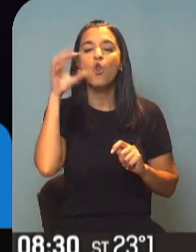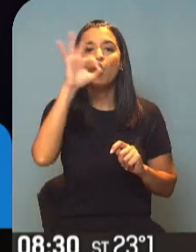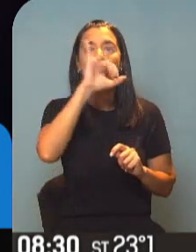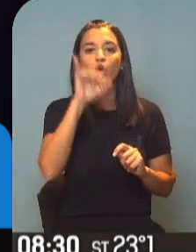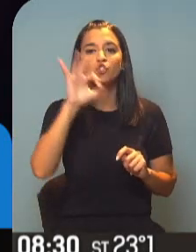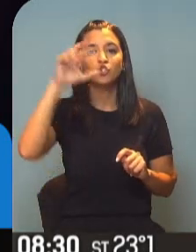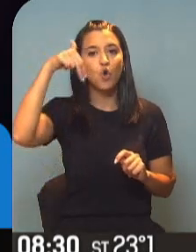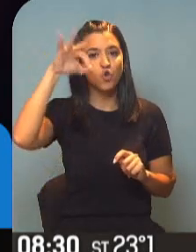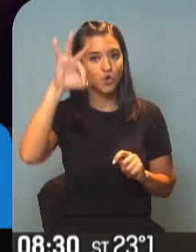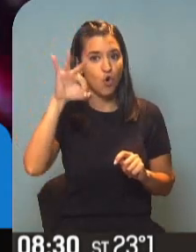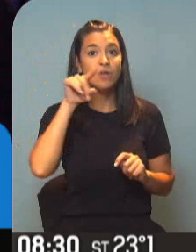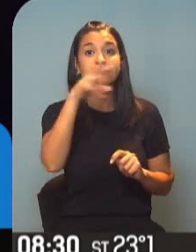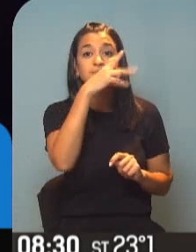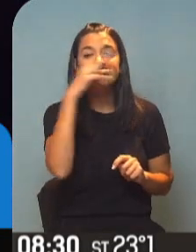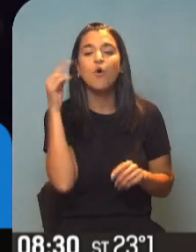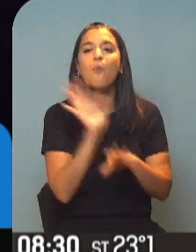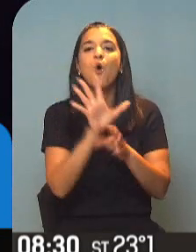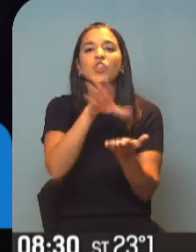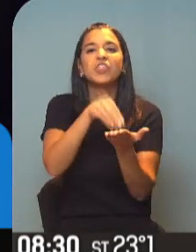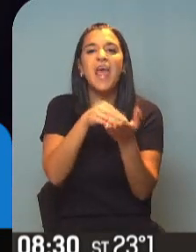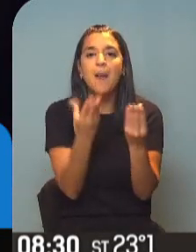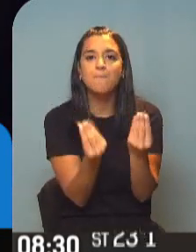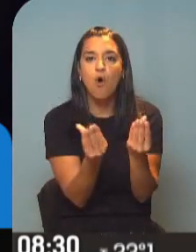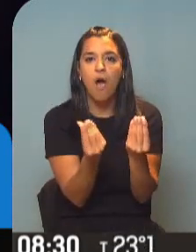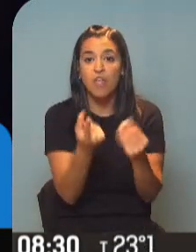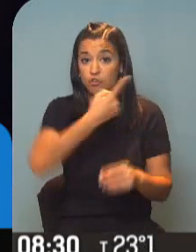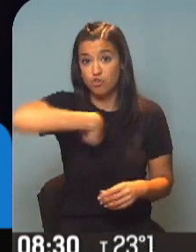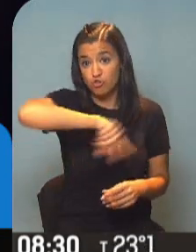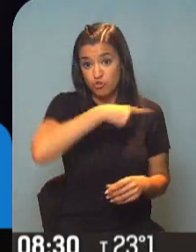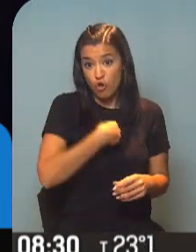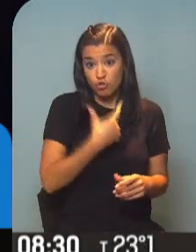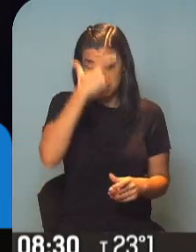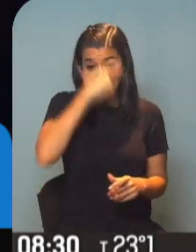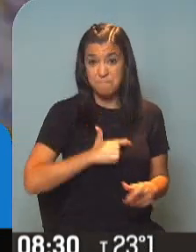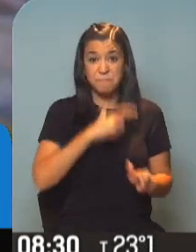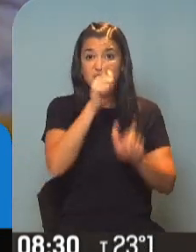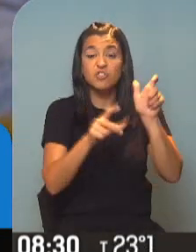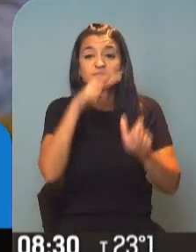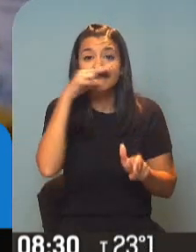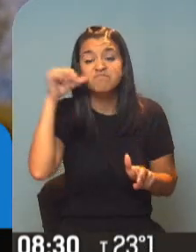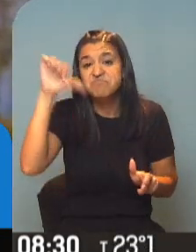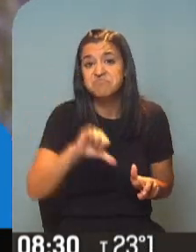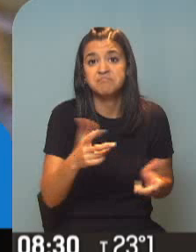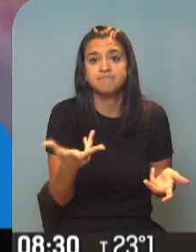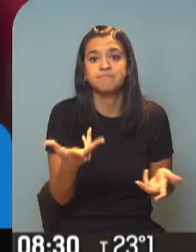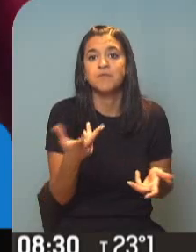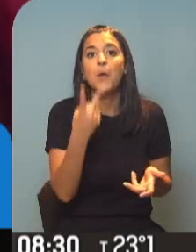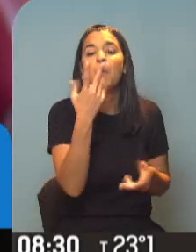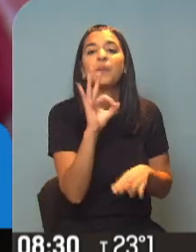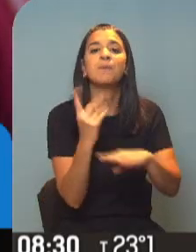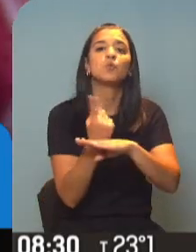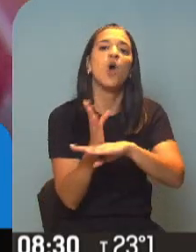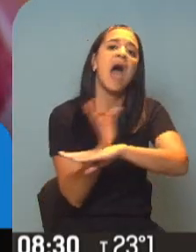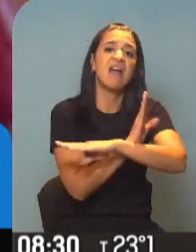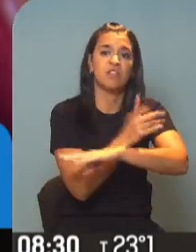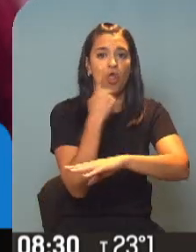ozono es el olor a tierra mojada que nosotros una especie con muy poco olfato percibimos 20 minutos antes de